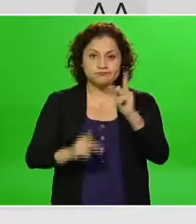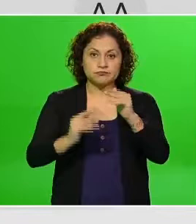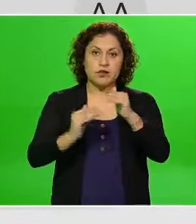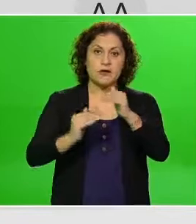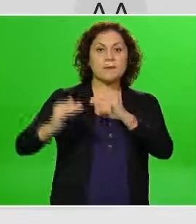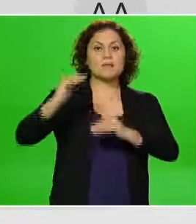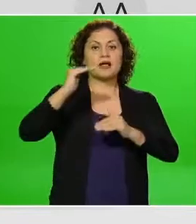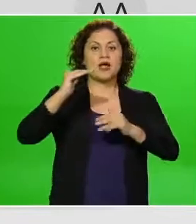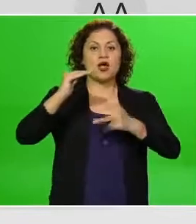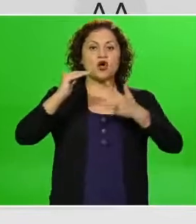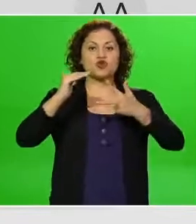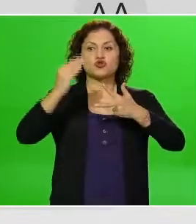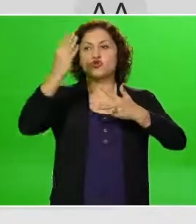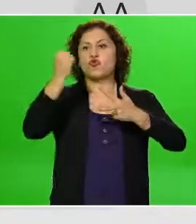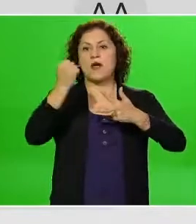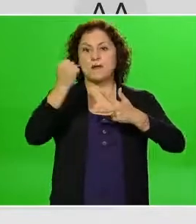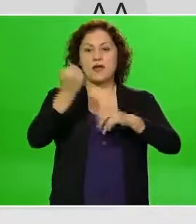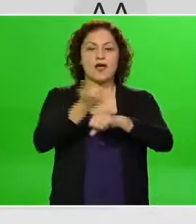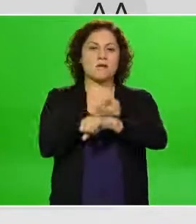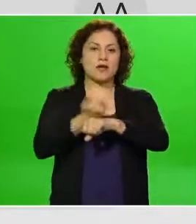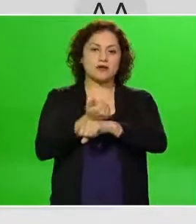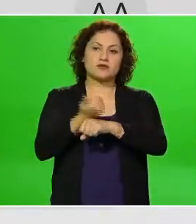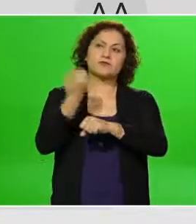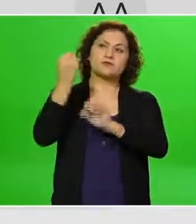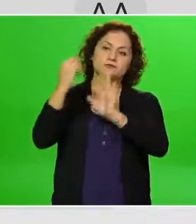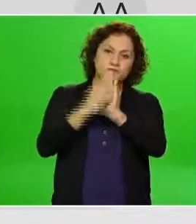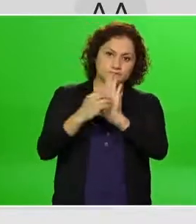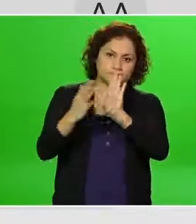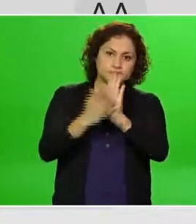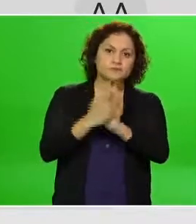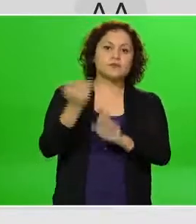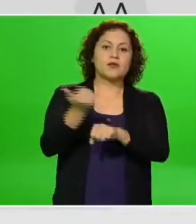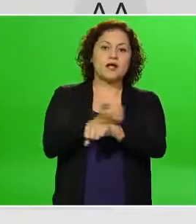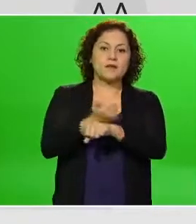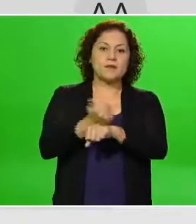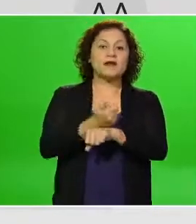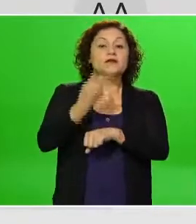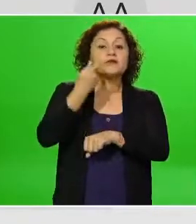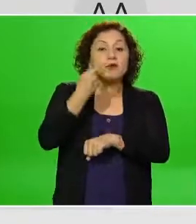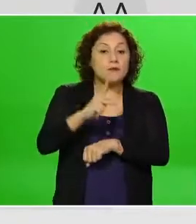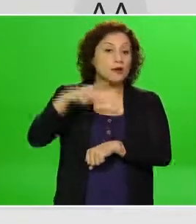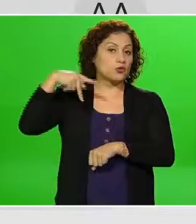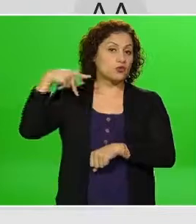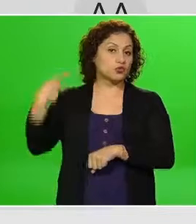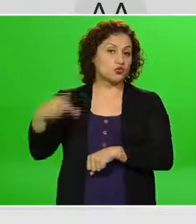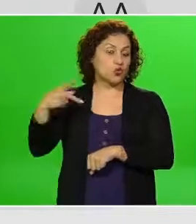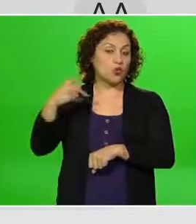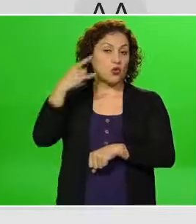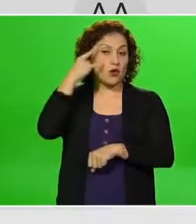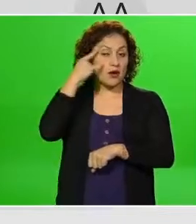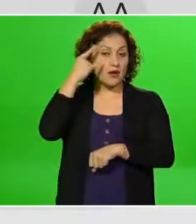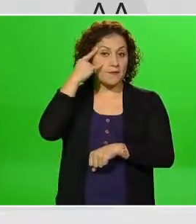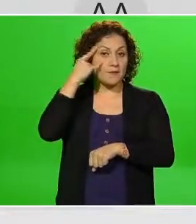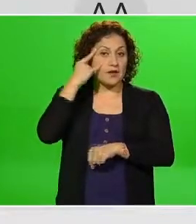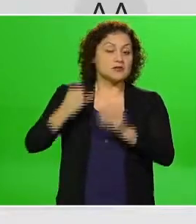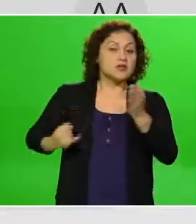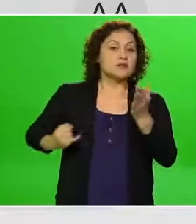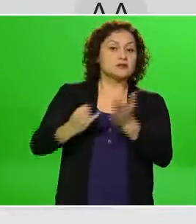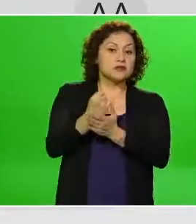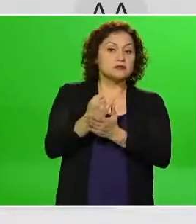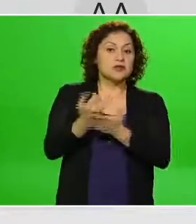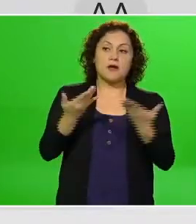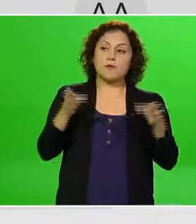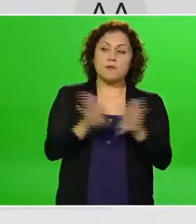encima de 8 y por eso salió el amarillo, pero al controlar con sus intervenciones comunitarias, de seguro Campeche podrá estar